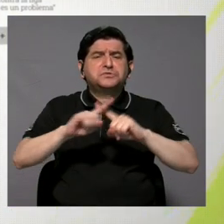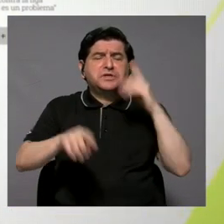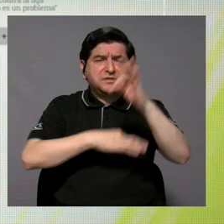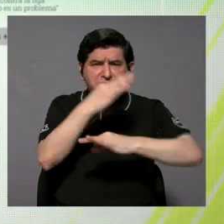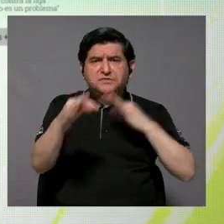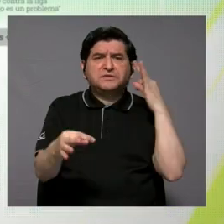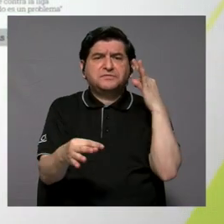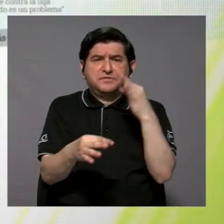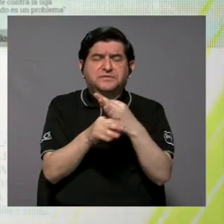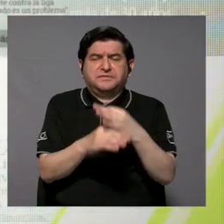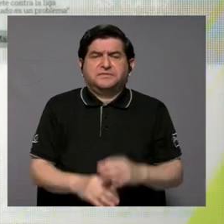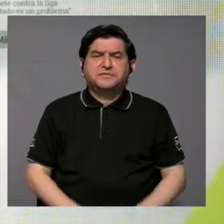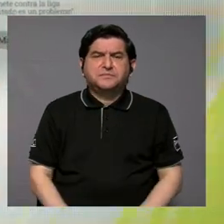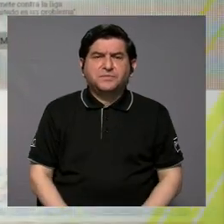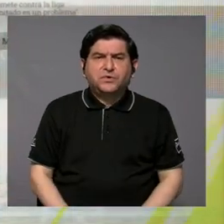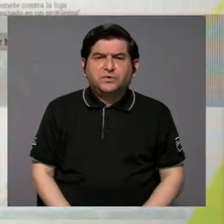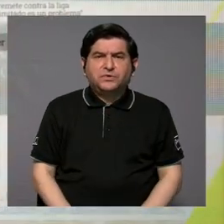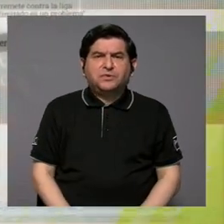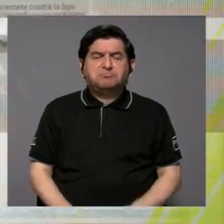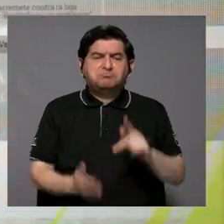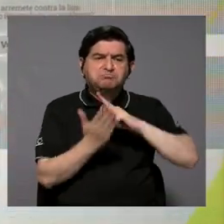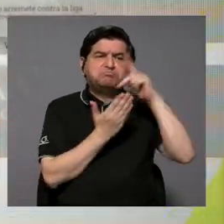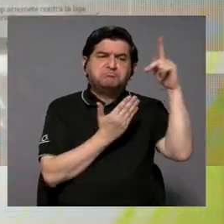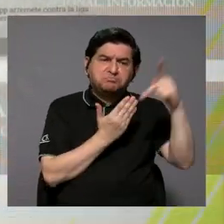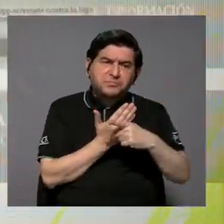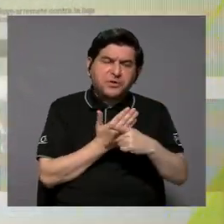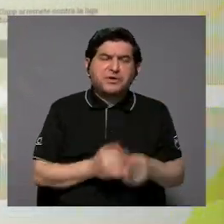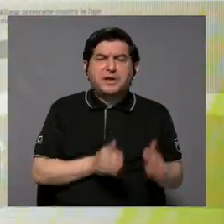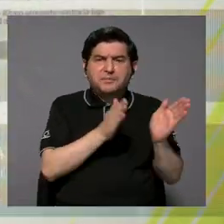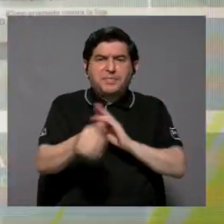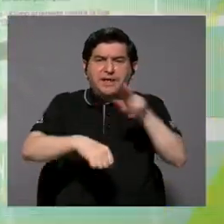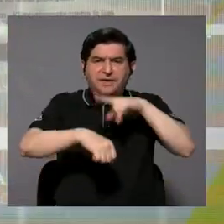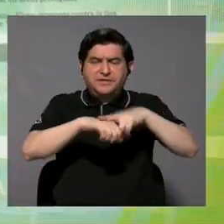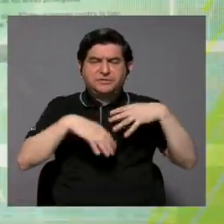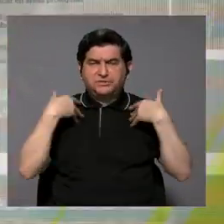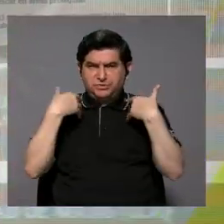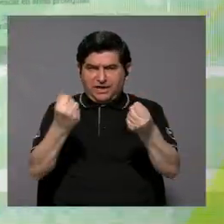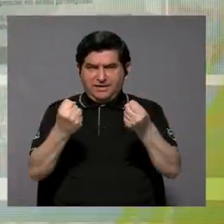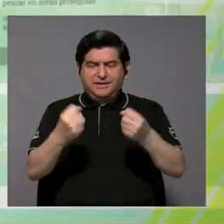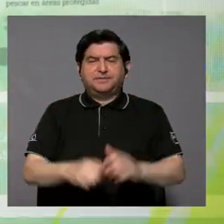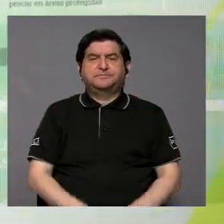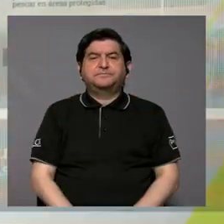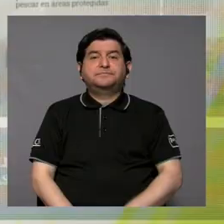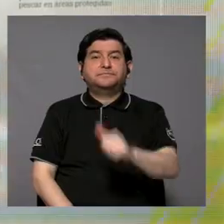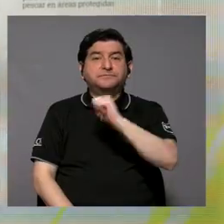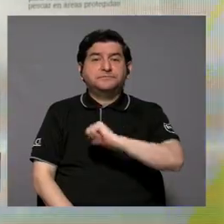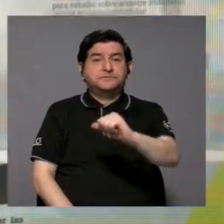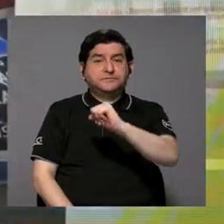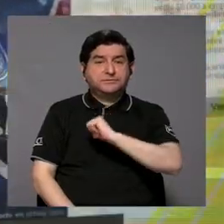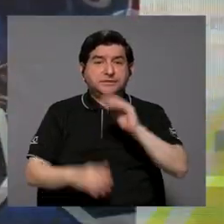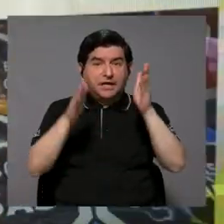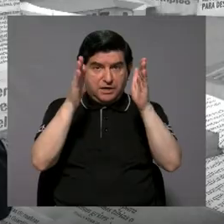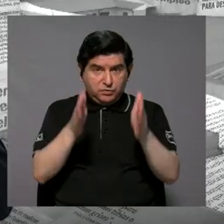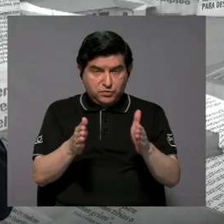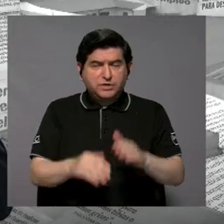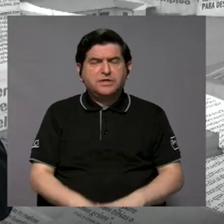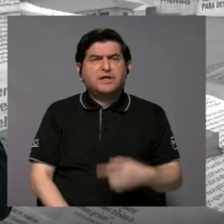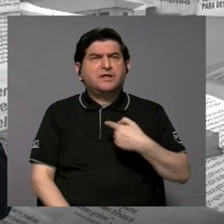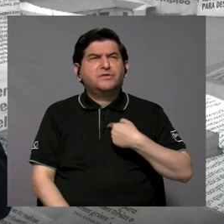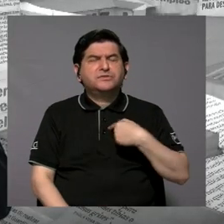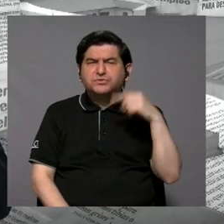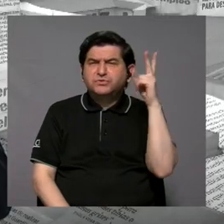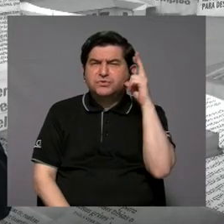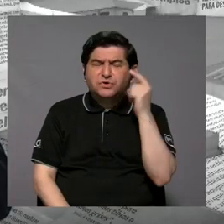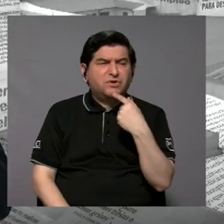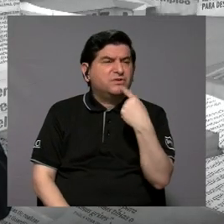tipo de programas para Plan Nacional de Salud, por ejemplo. Las autoridades, los he